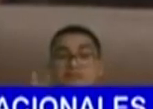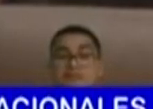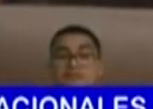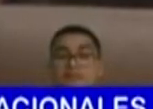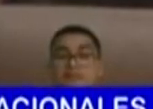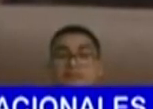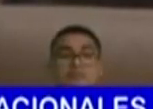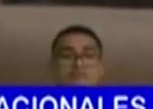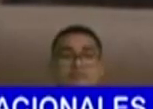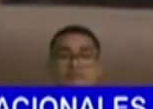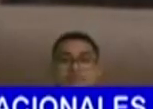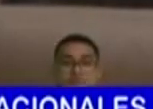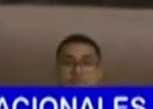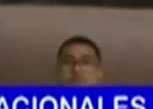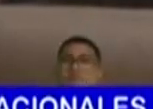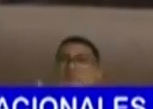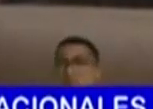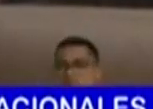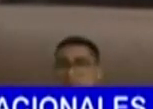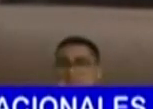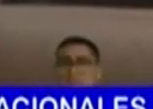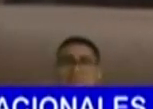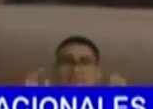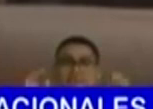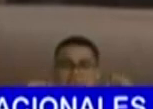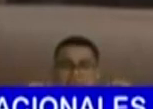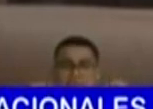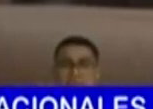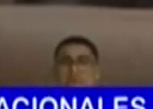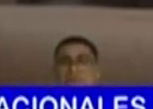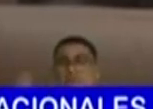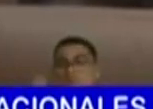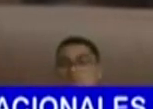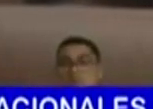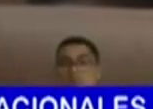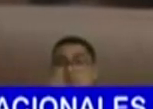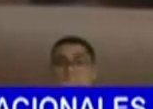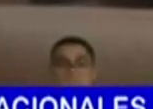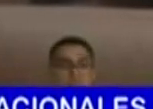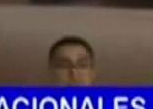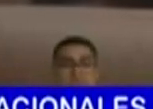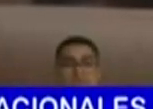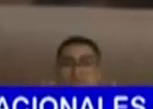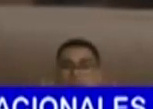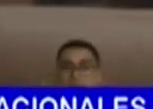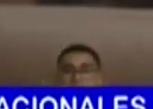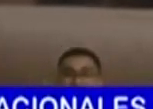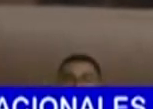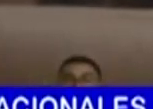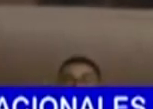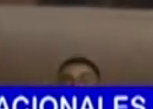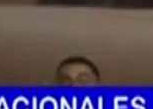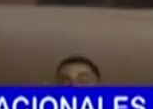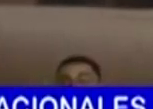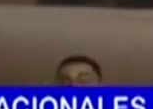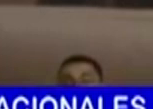accesibilidad que conlleven al uso racional y sostenible del agua para el bien común de las familias nicaragüenses